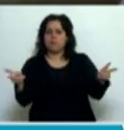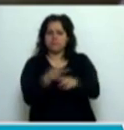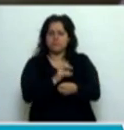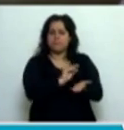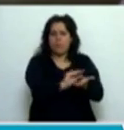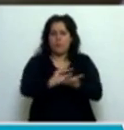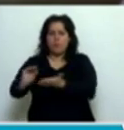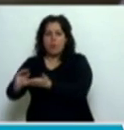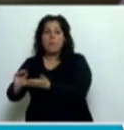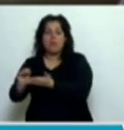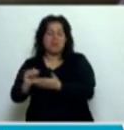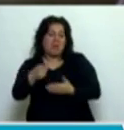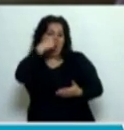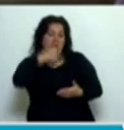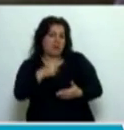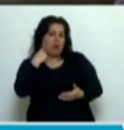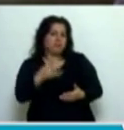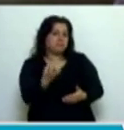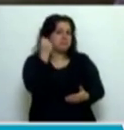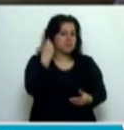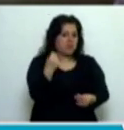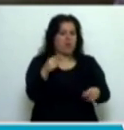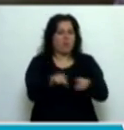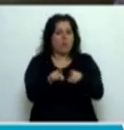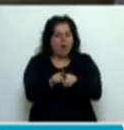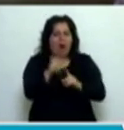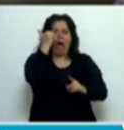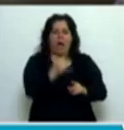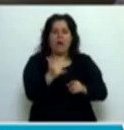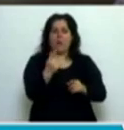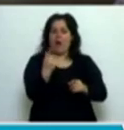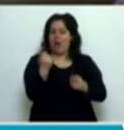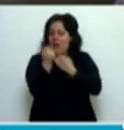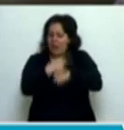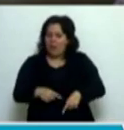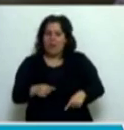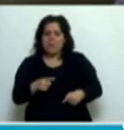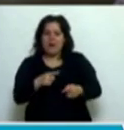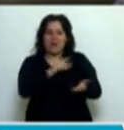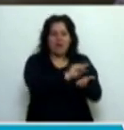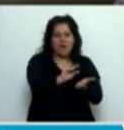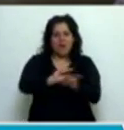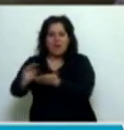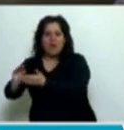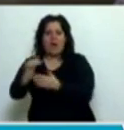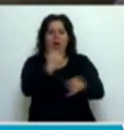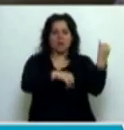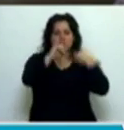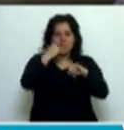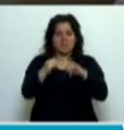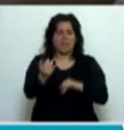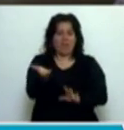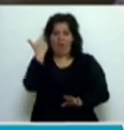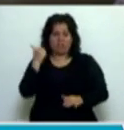logró que hubiera una política de dividendos, que hubiera una política de distribución de utilidades a sus accionistas, cosa que estas empresas antes no